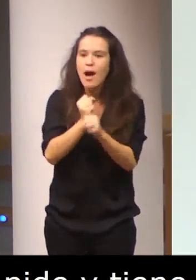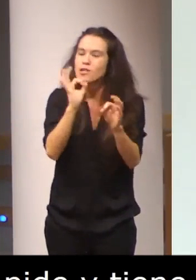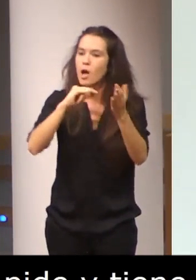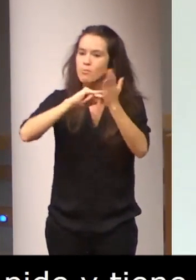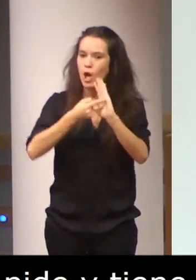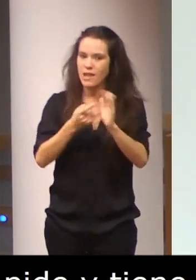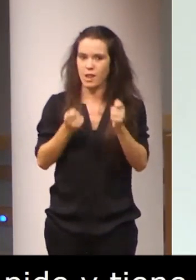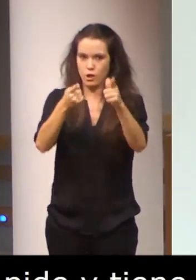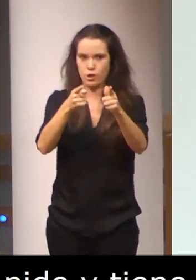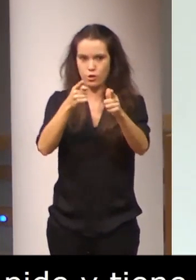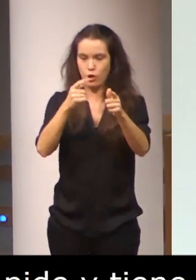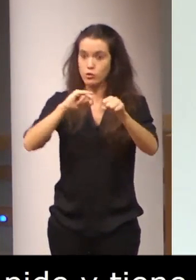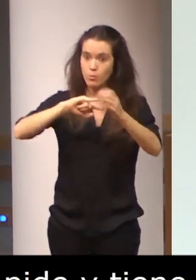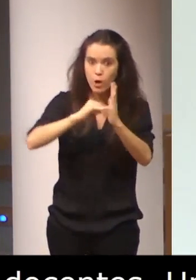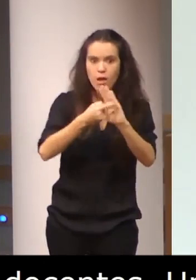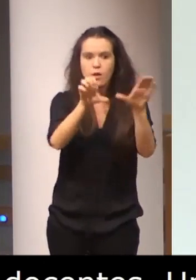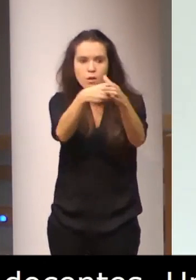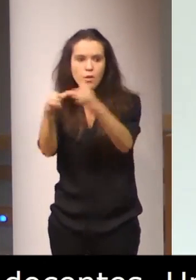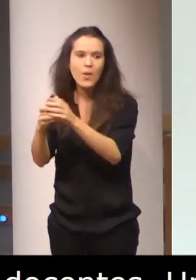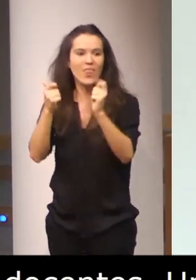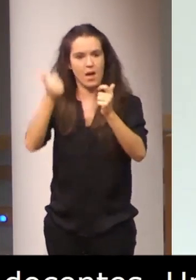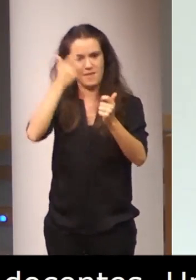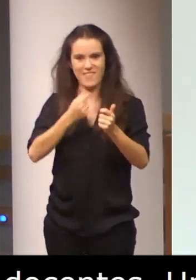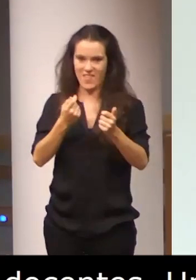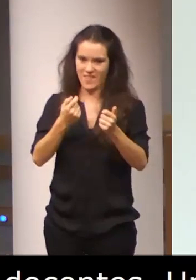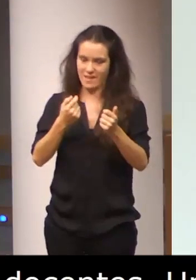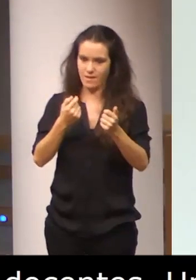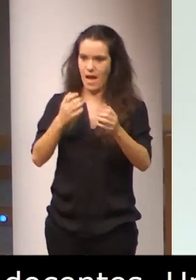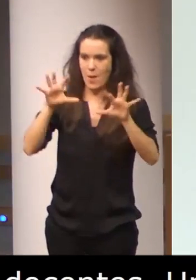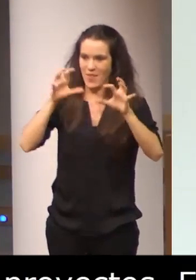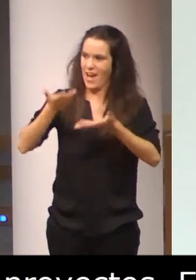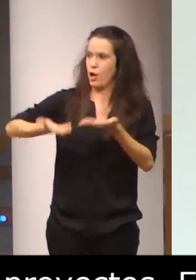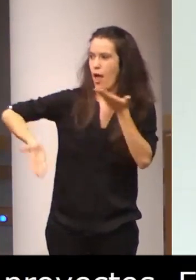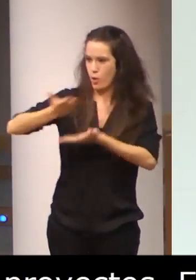el aprendizaje basado por proyectos facilita este aprendizaje colaborativo.